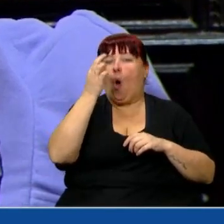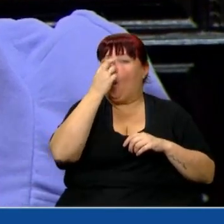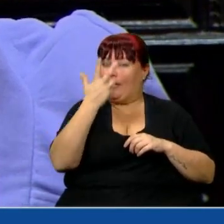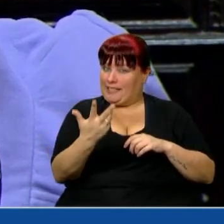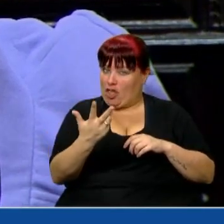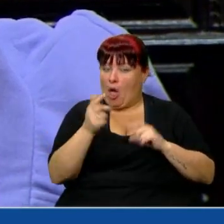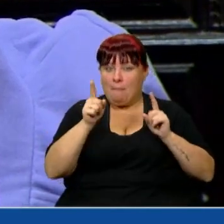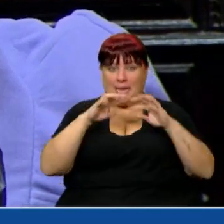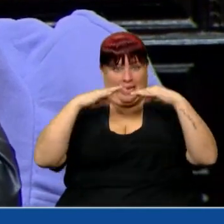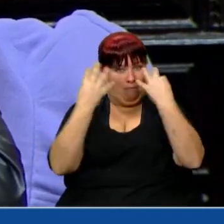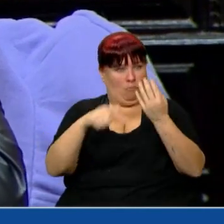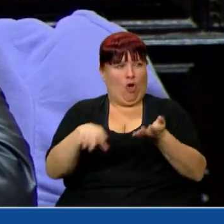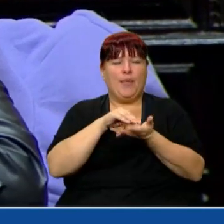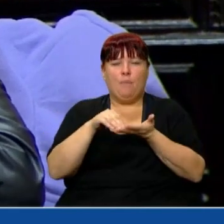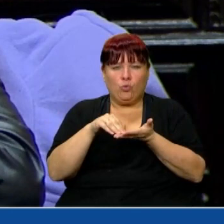1922 en esta Cámara,